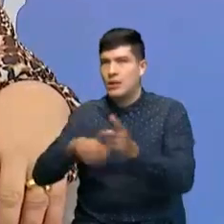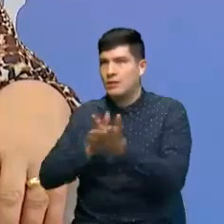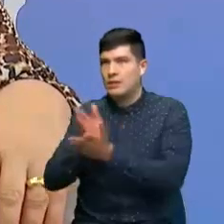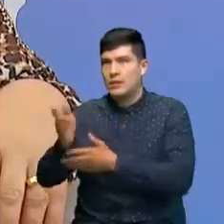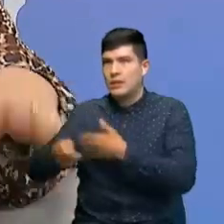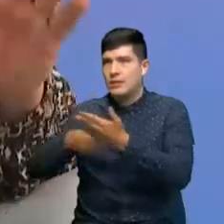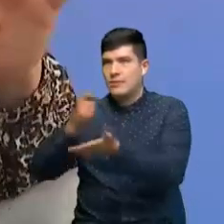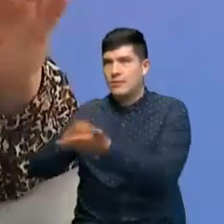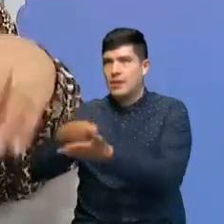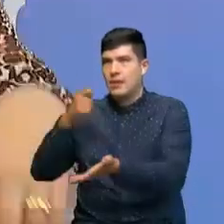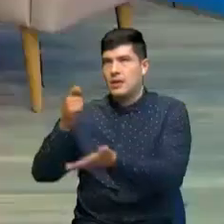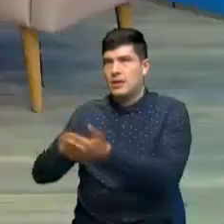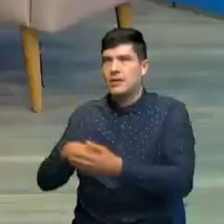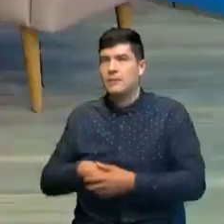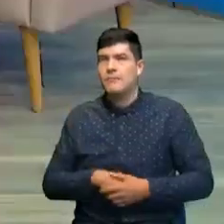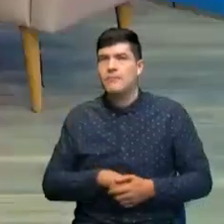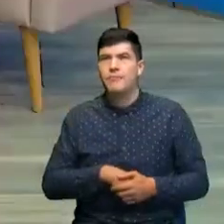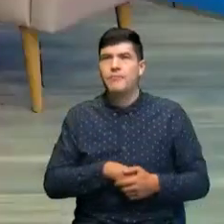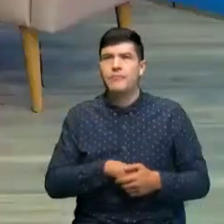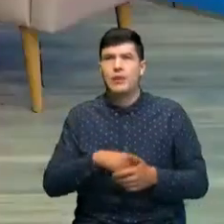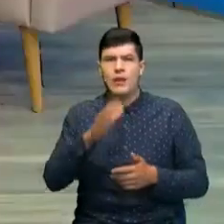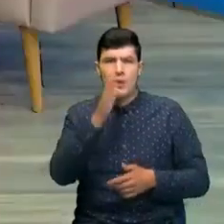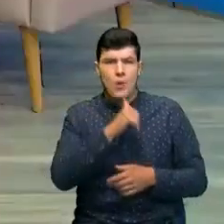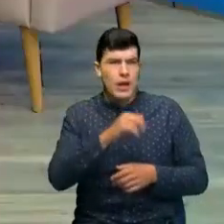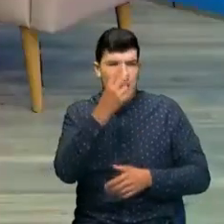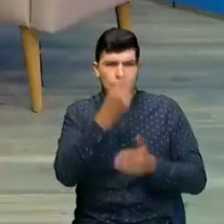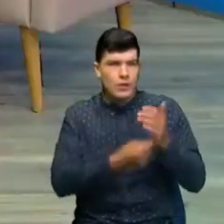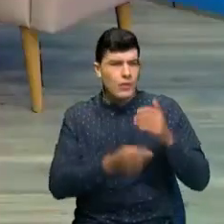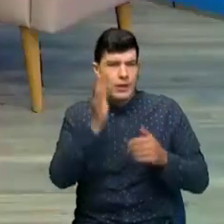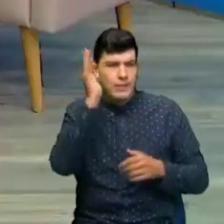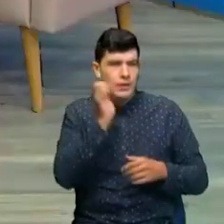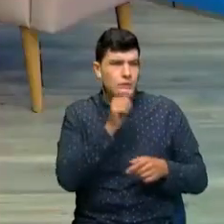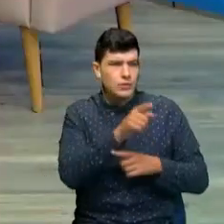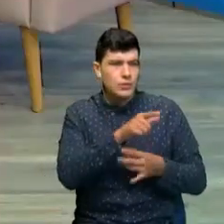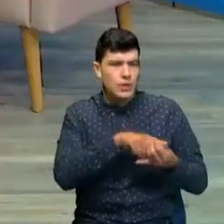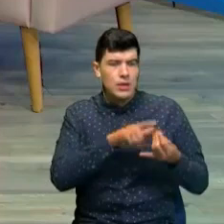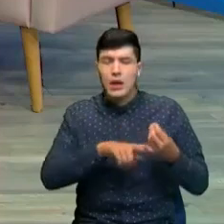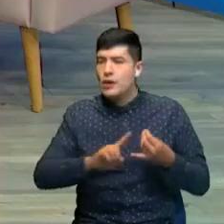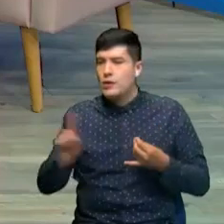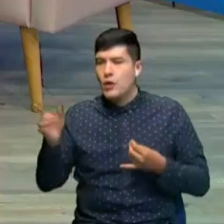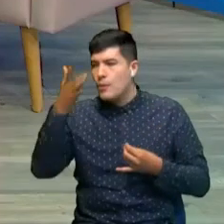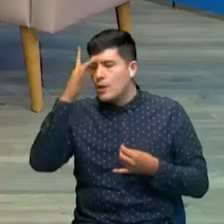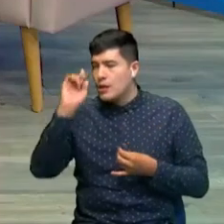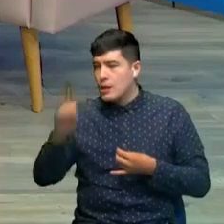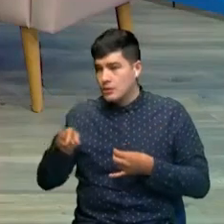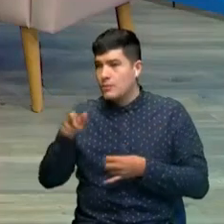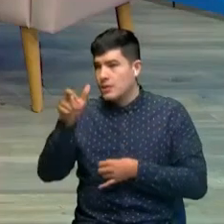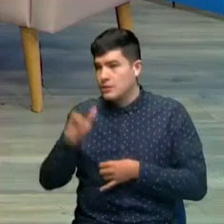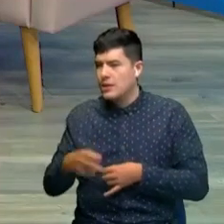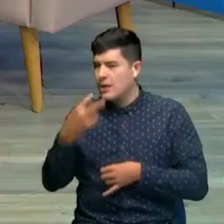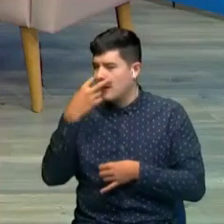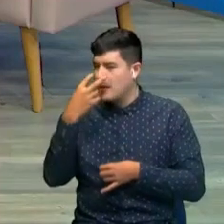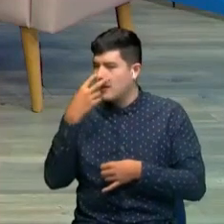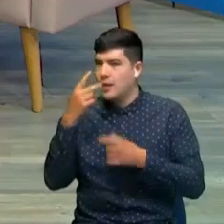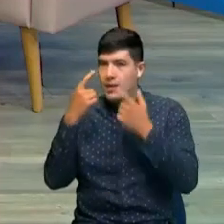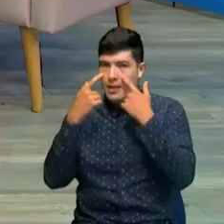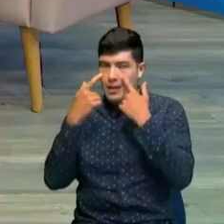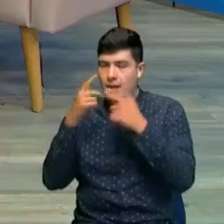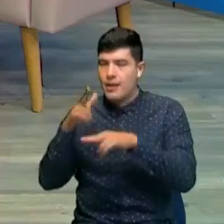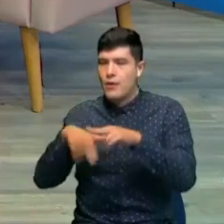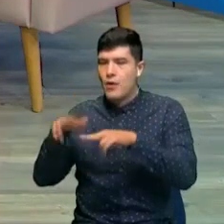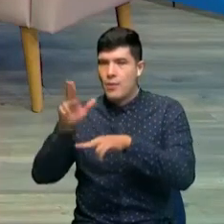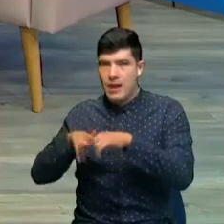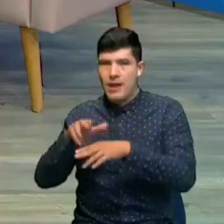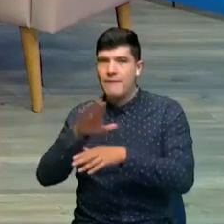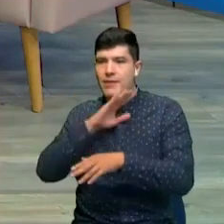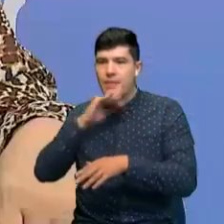cotizando. Sí, o sea, no hay una doble pensión en este caso. No, porque es el riesgo común. La invalidez es por riesgo común, sí,